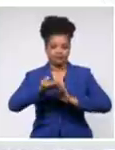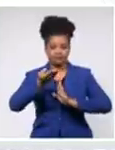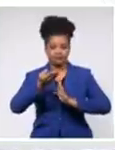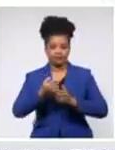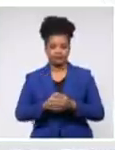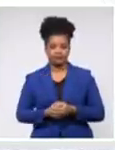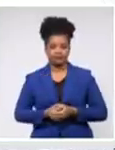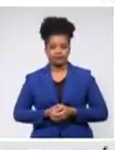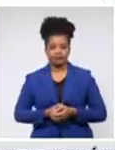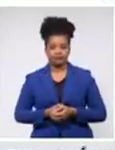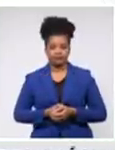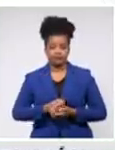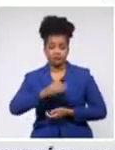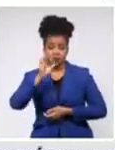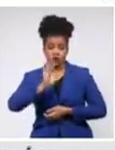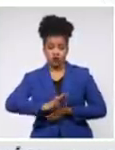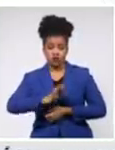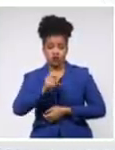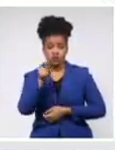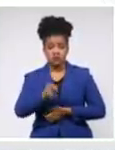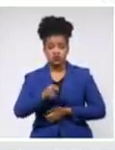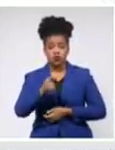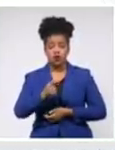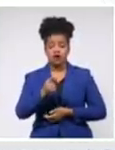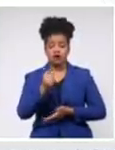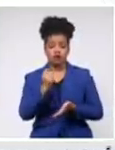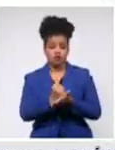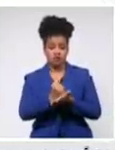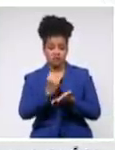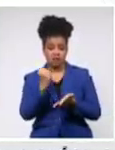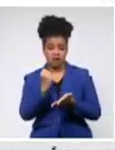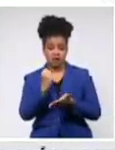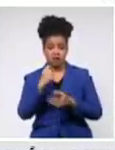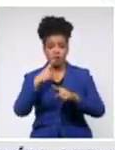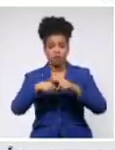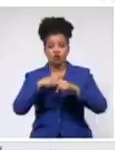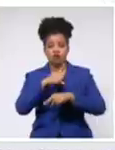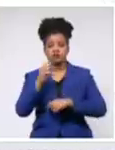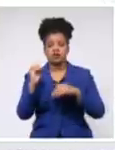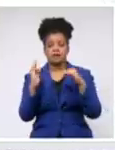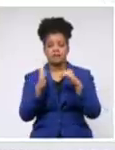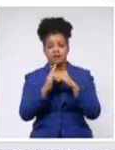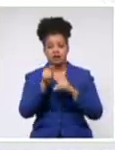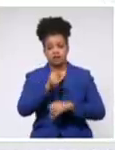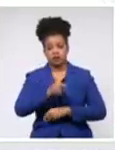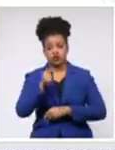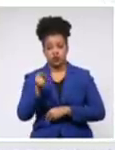casos confirmados por 100.000 habitantes. Ciego de Ávila,